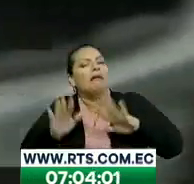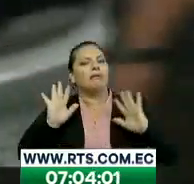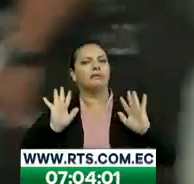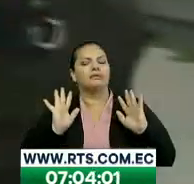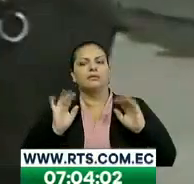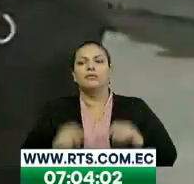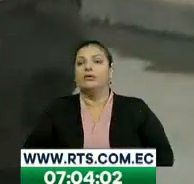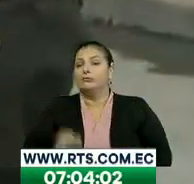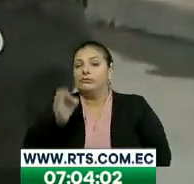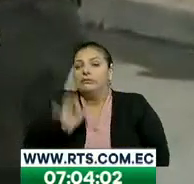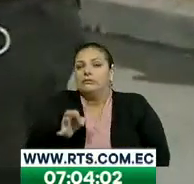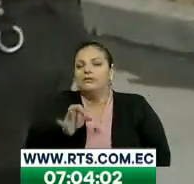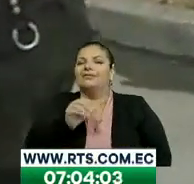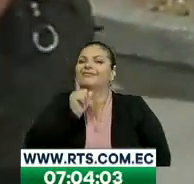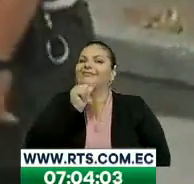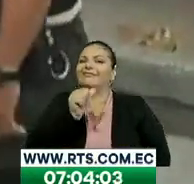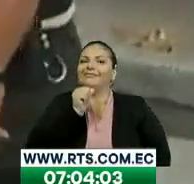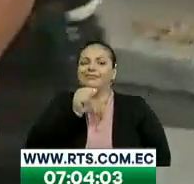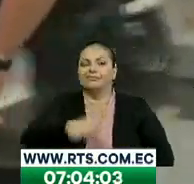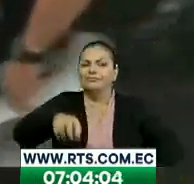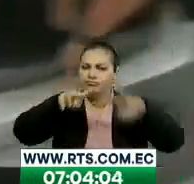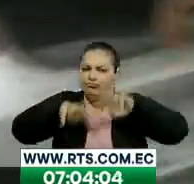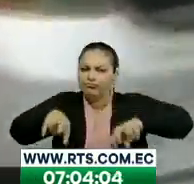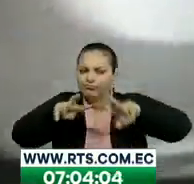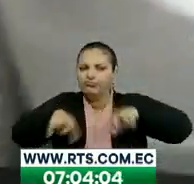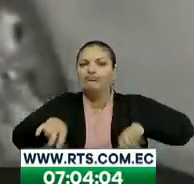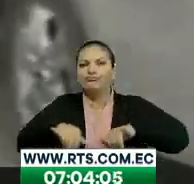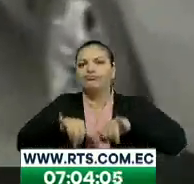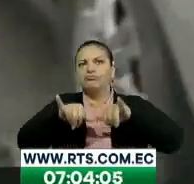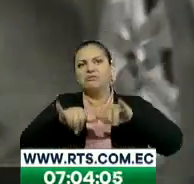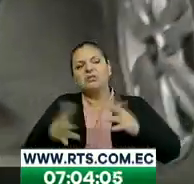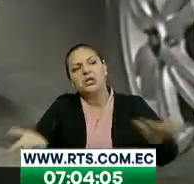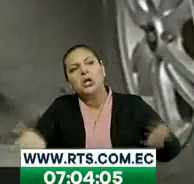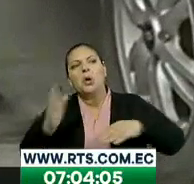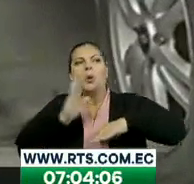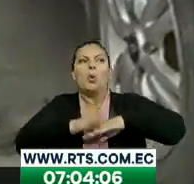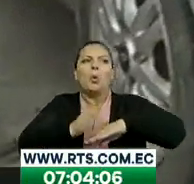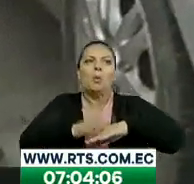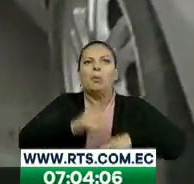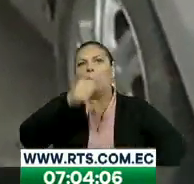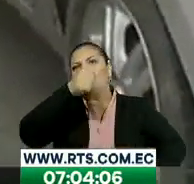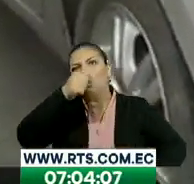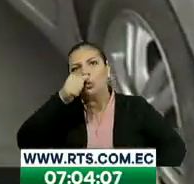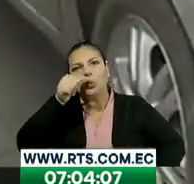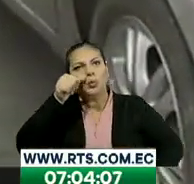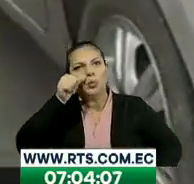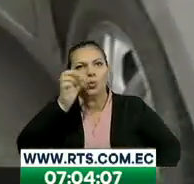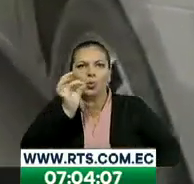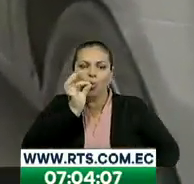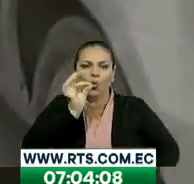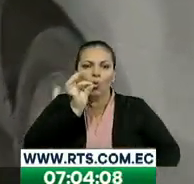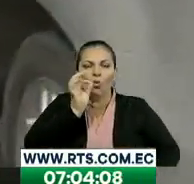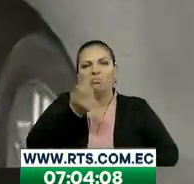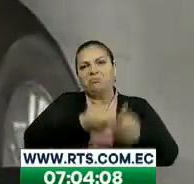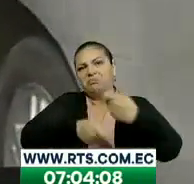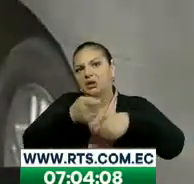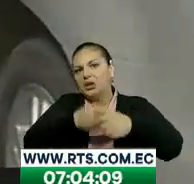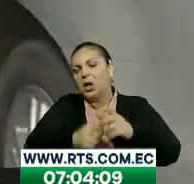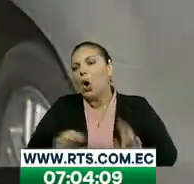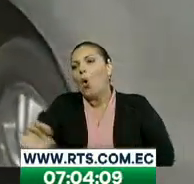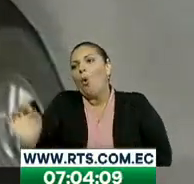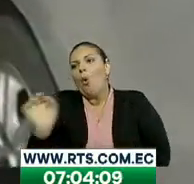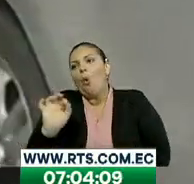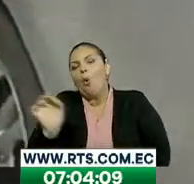mucha información que está dotándole la gente. Hablan de microtráfico, hablan de que ya estaban siendo perseguido por